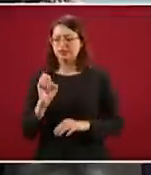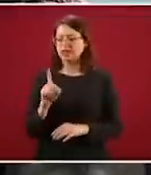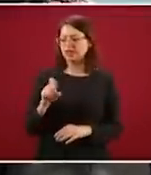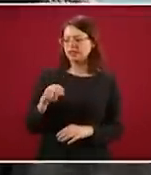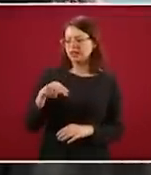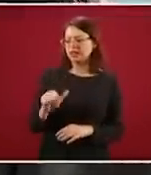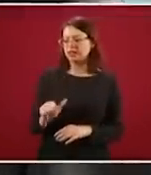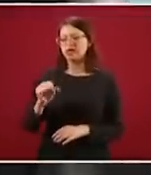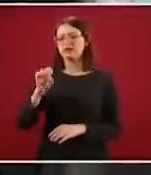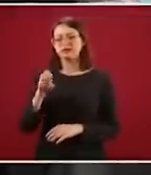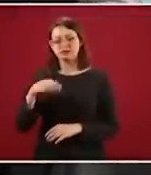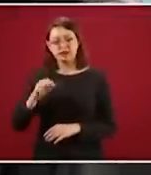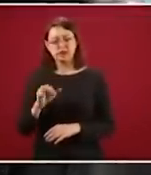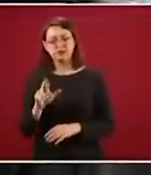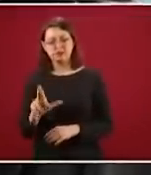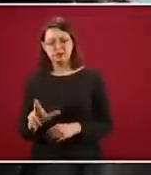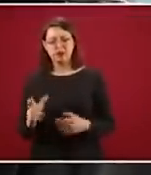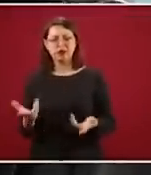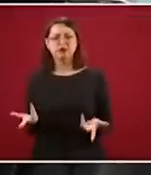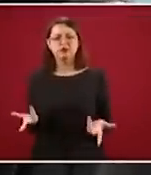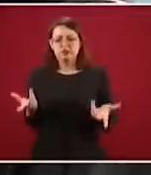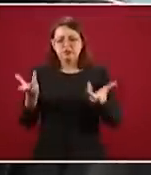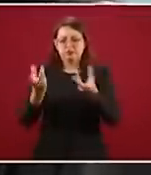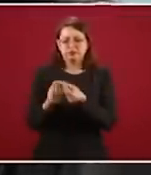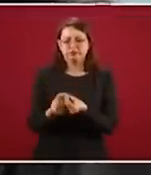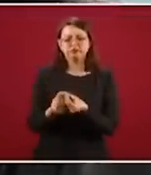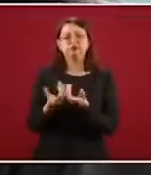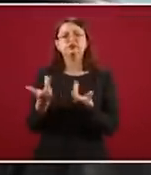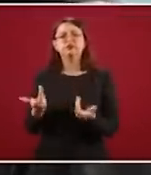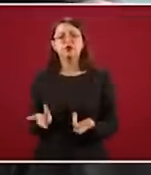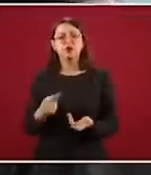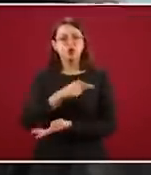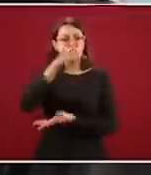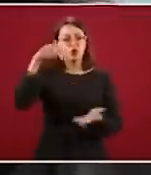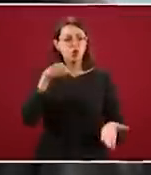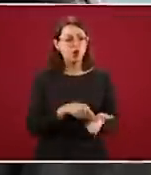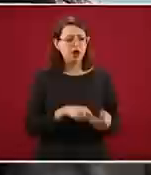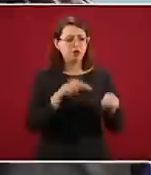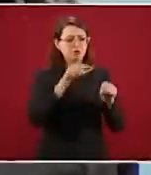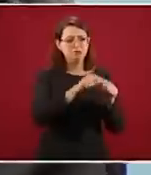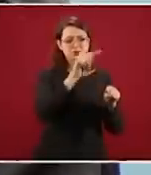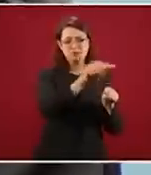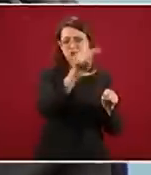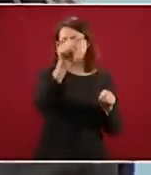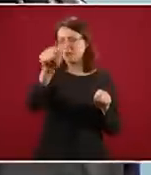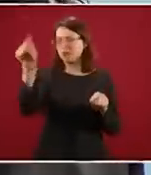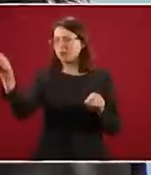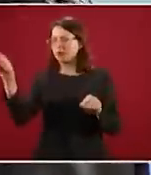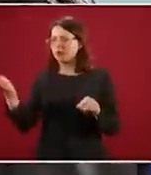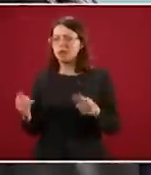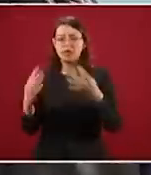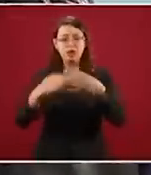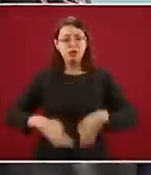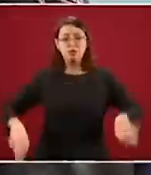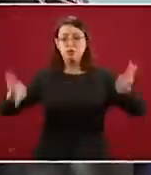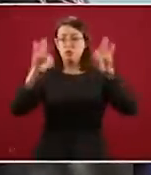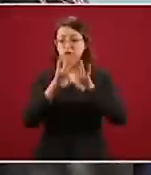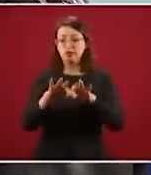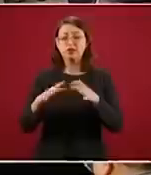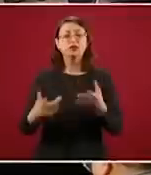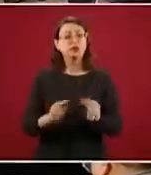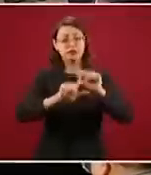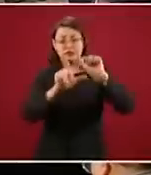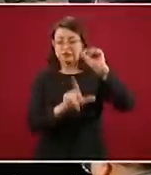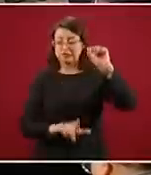de Marina en instalaciones específicas, estratégicas, a lo largo de todo el territorio